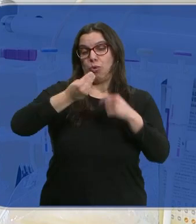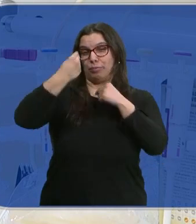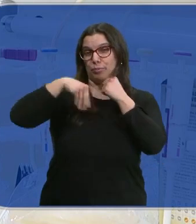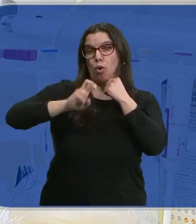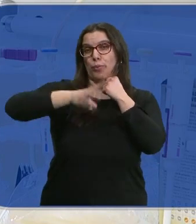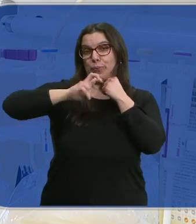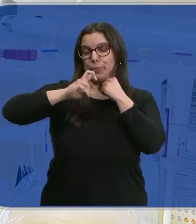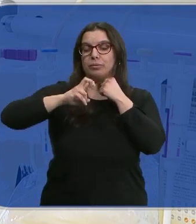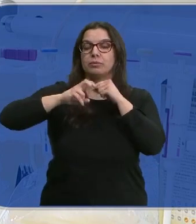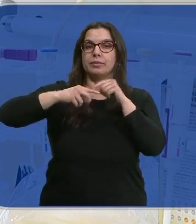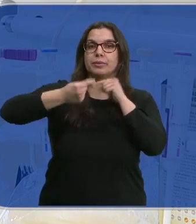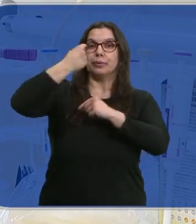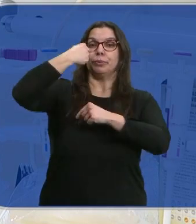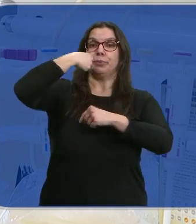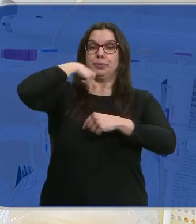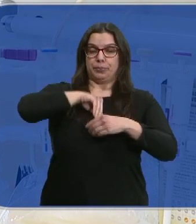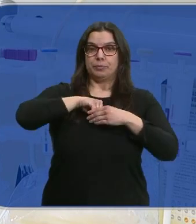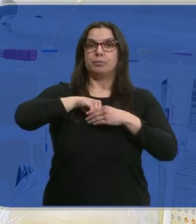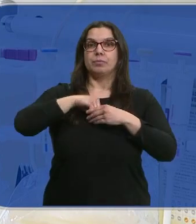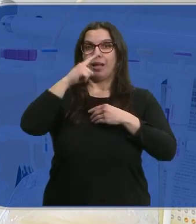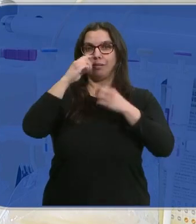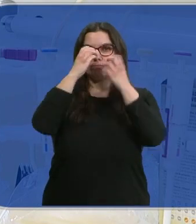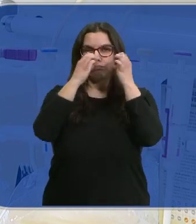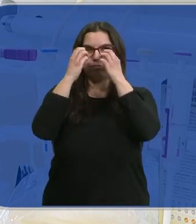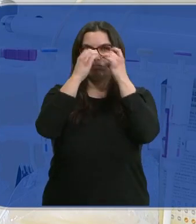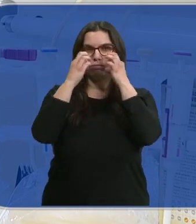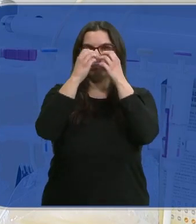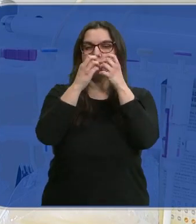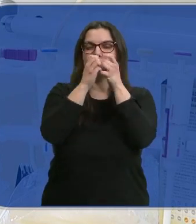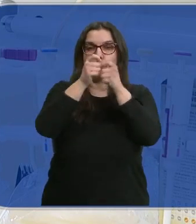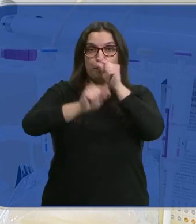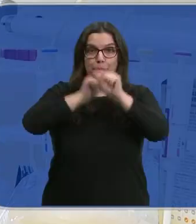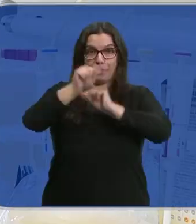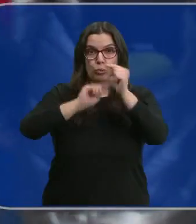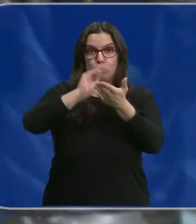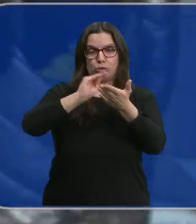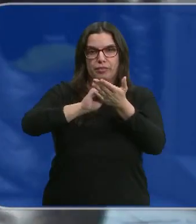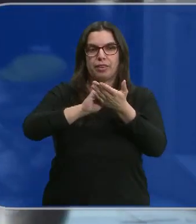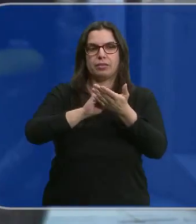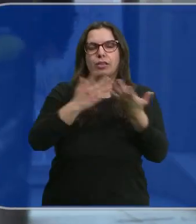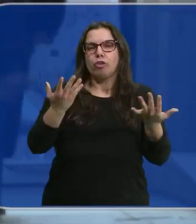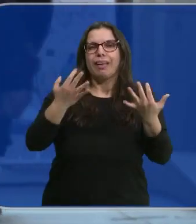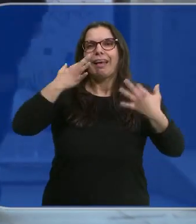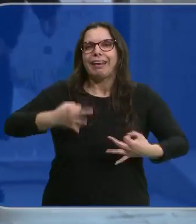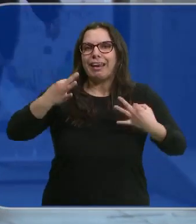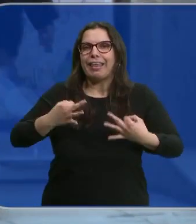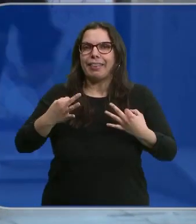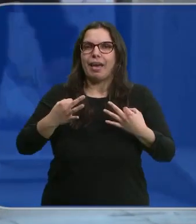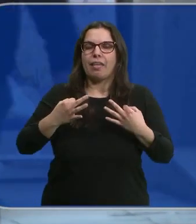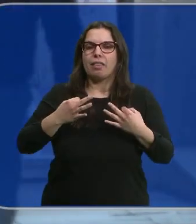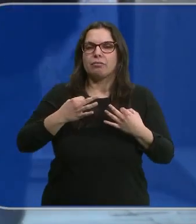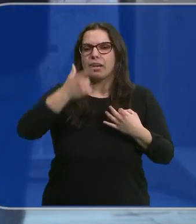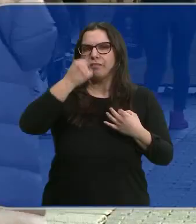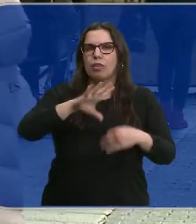hecho se reproducen en esas mucosas nasales muchos de estos virus que causan los resfriados. ¿Y qué es lo que realmente causa